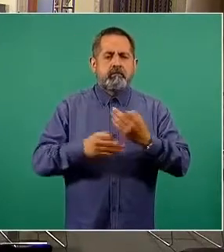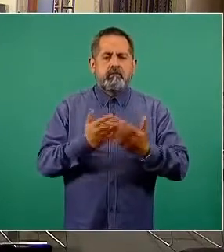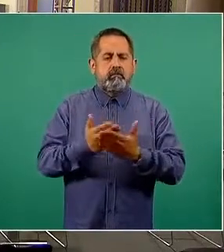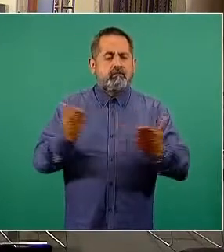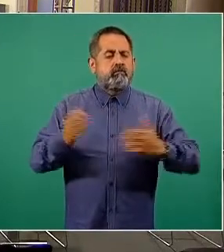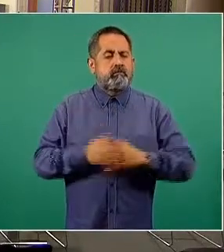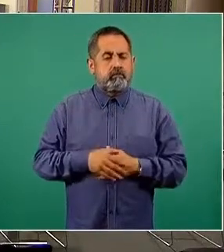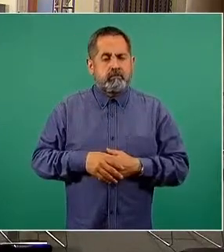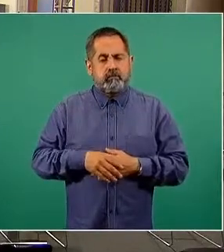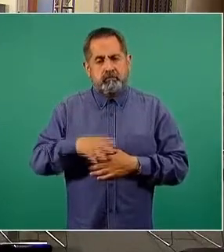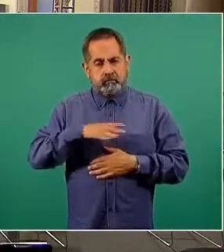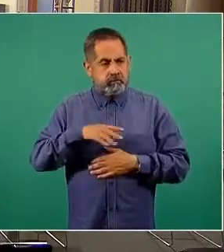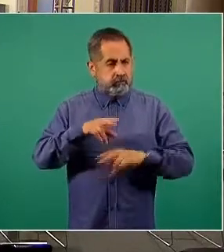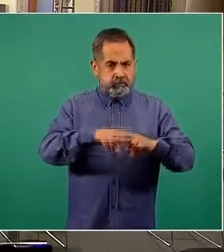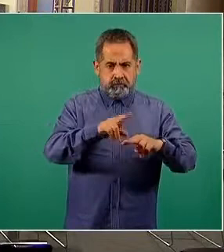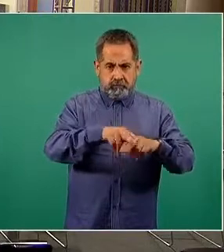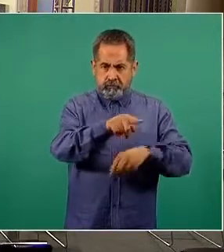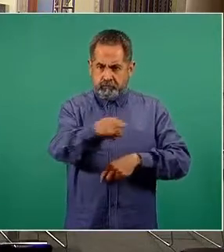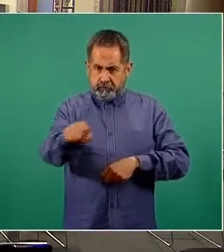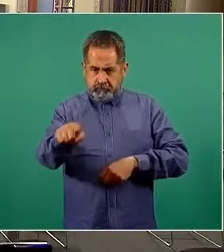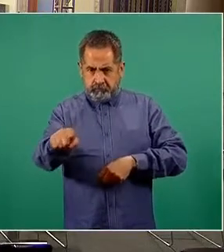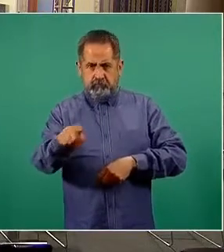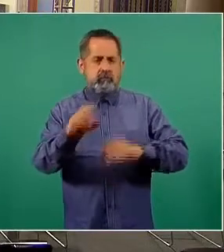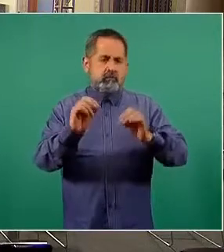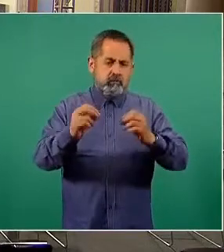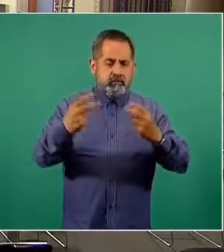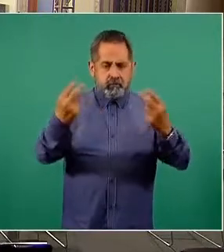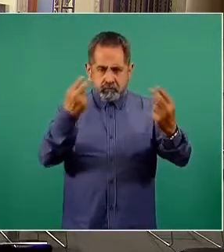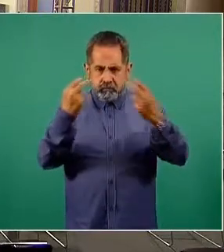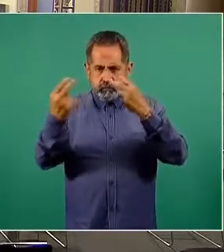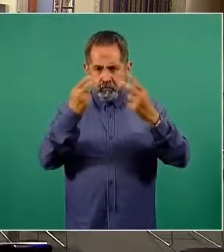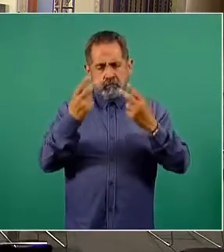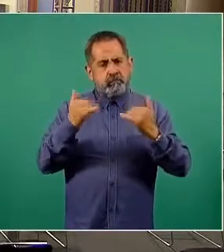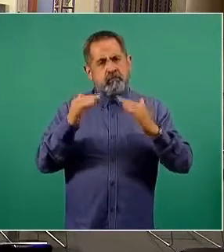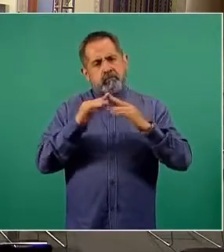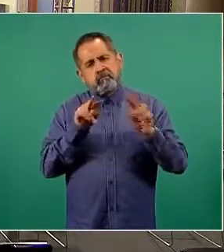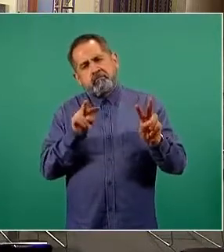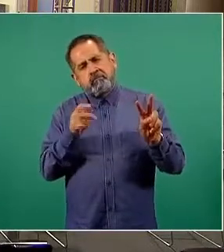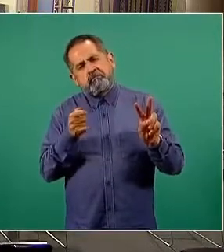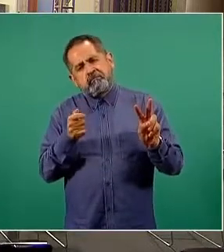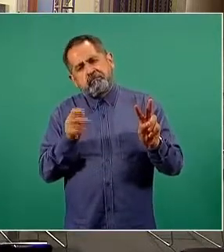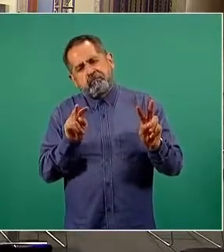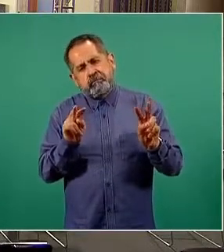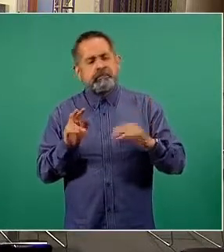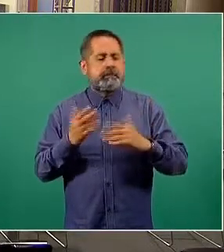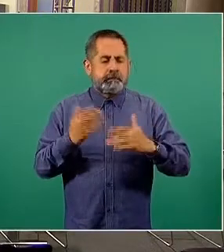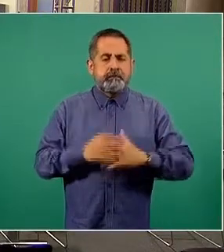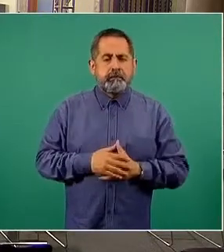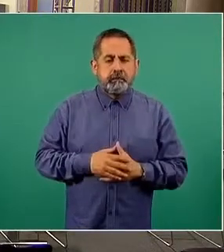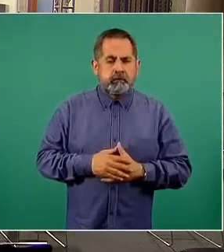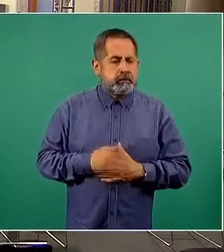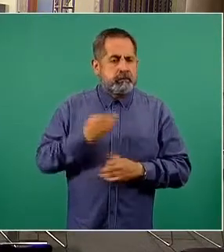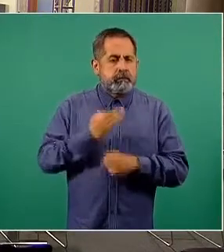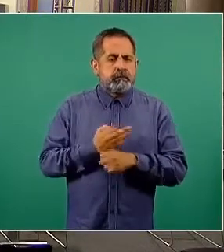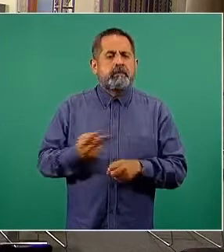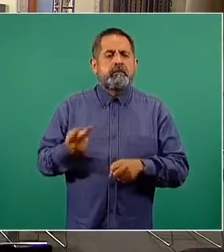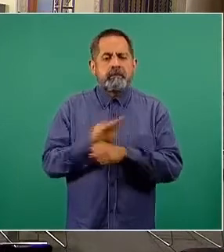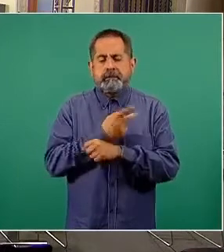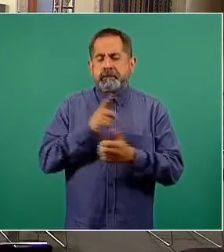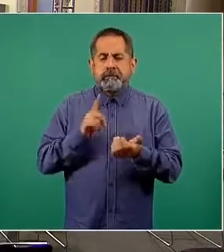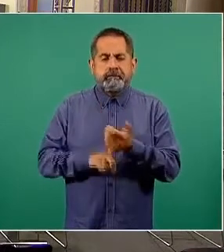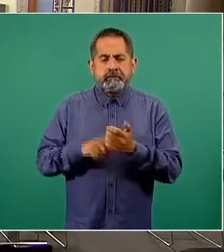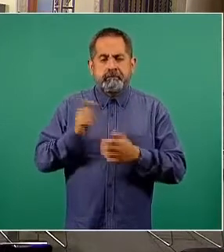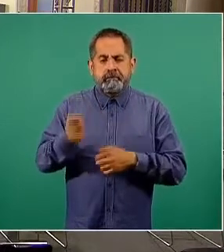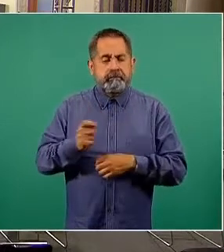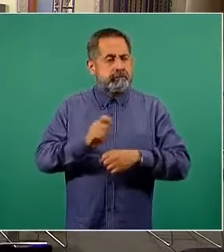todos, tanto los aquí presentes como los que nos siguen desde sus domicilios. Vamos a actualizar el comportamiento epidémico